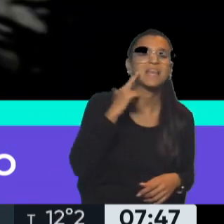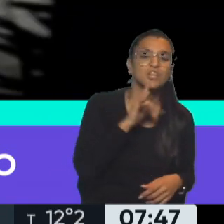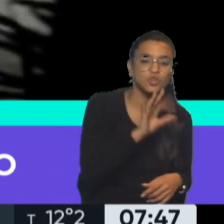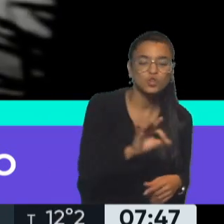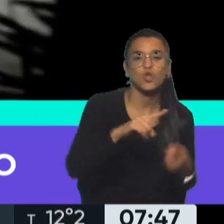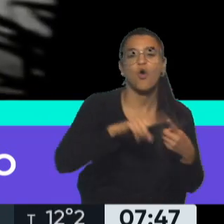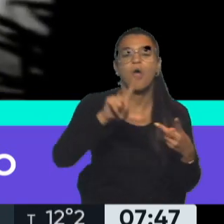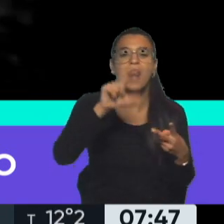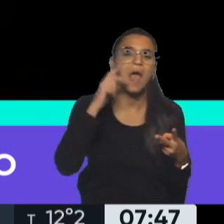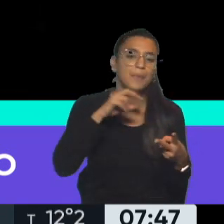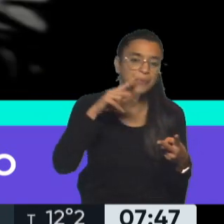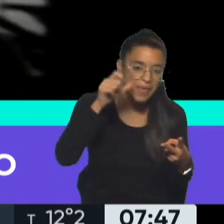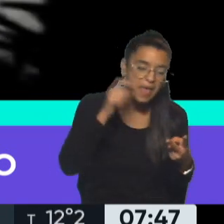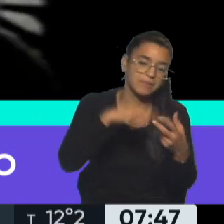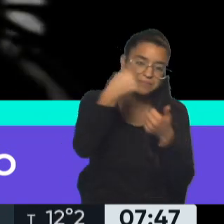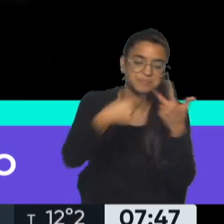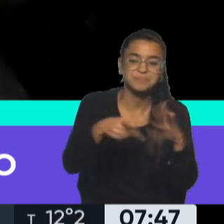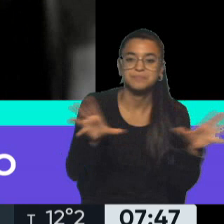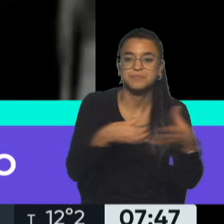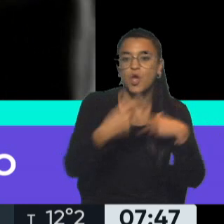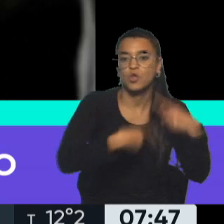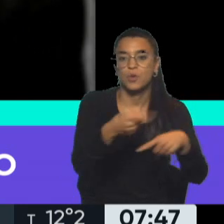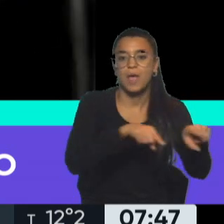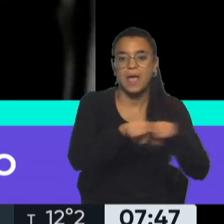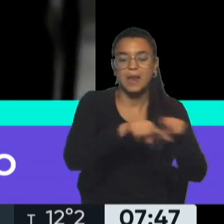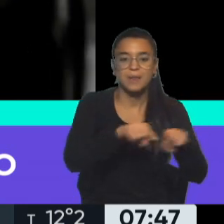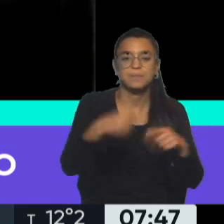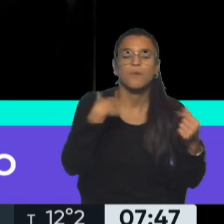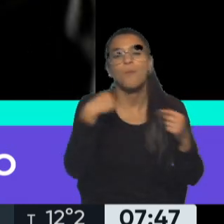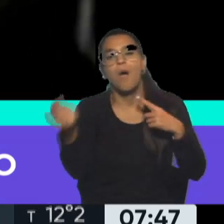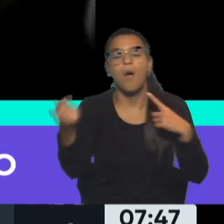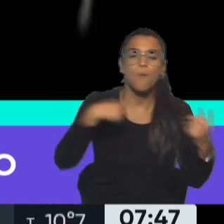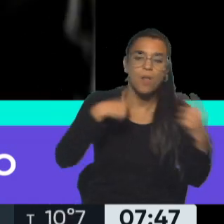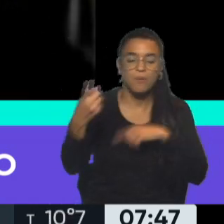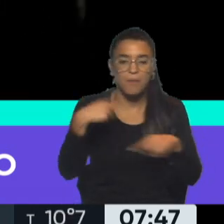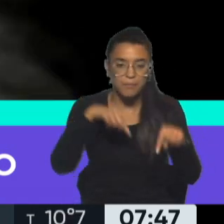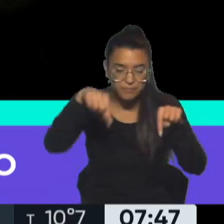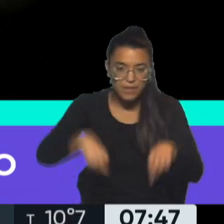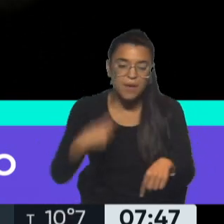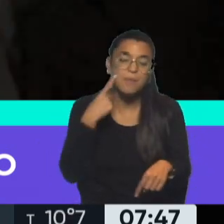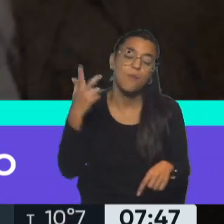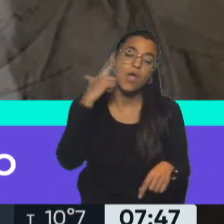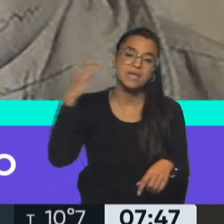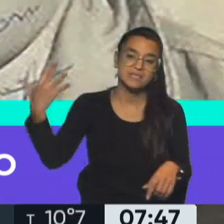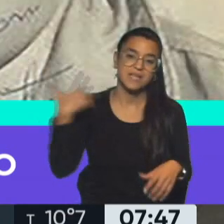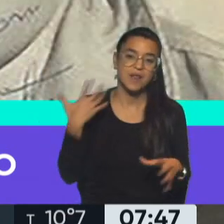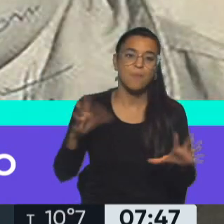Navarro, Raúl Lavie, y a partir de allí continuó su carrera con distintas idas y vueltas. Lo vamos a extrañar,